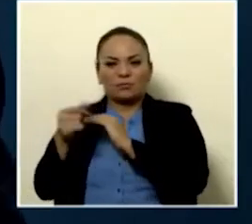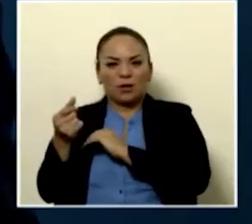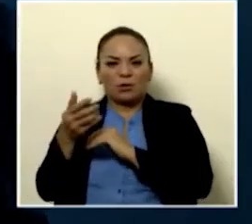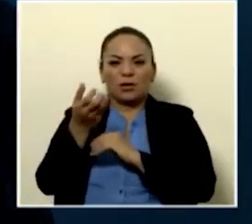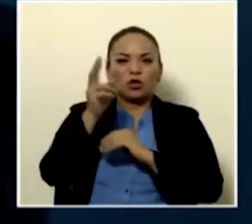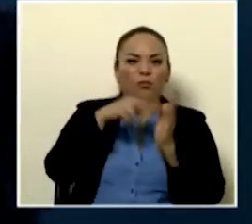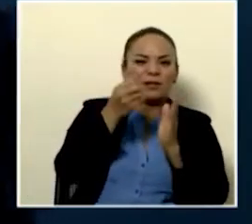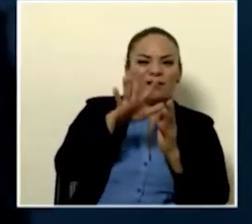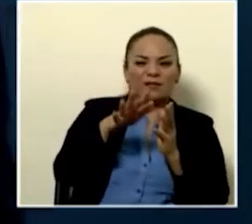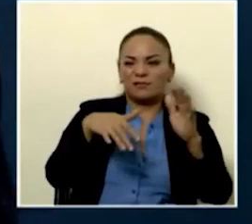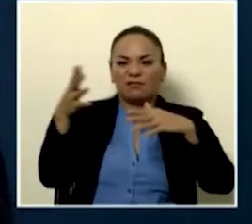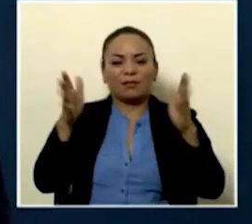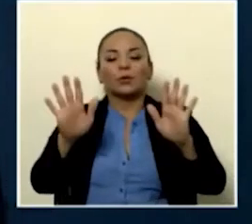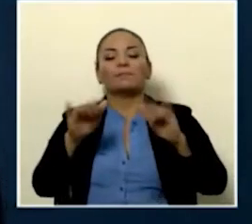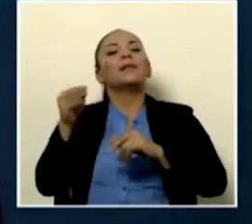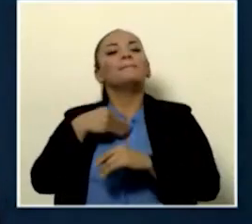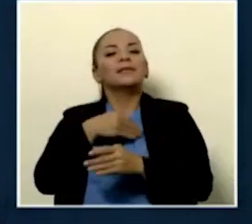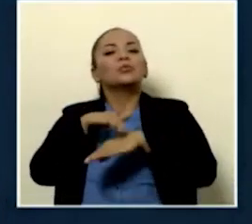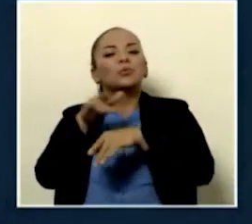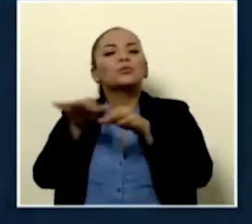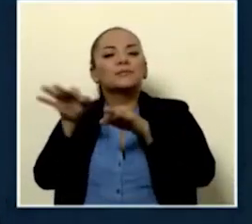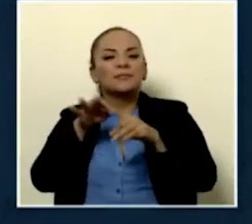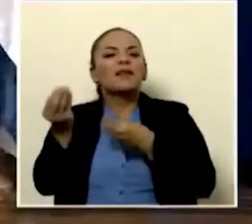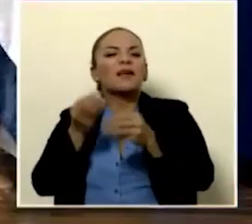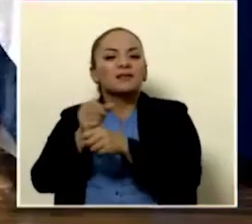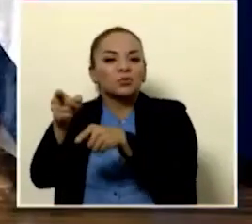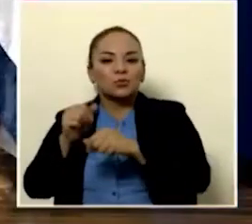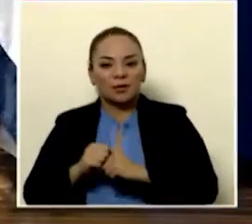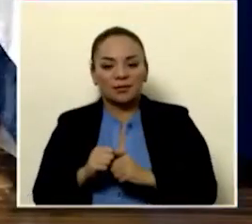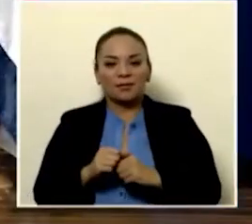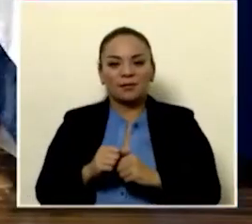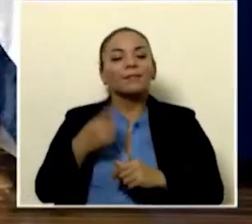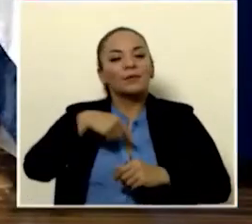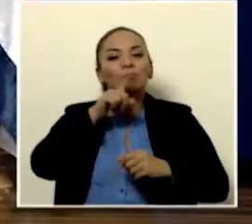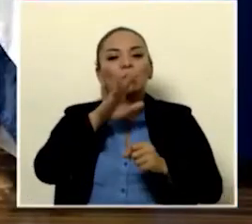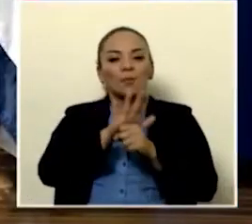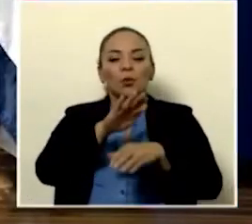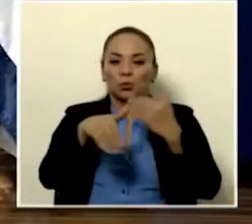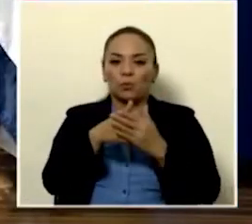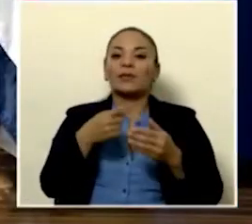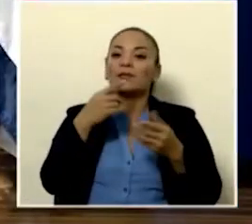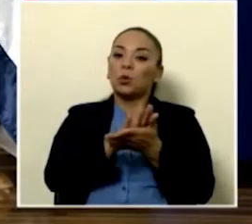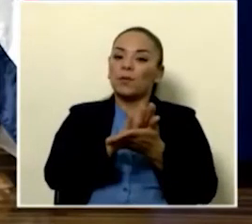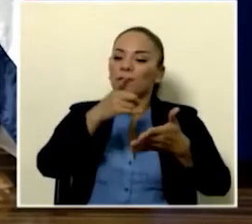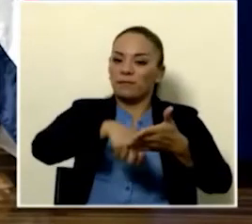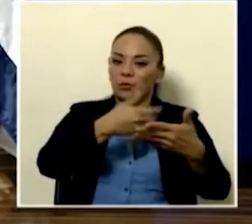etcétera. Entonces, ministro, déle los detalles de qué fue lo que hizo y para ya cumplir con eso, el decreto está